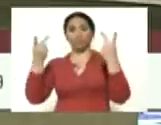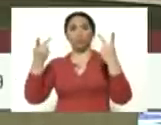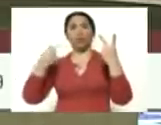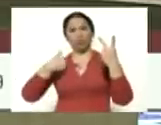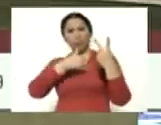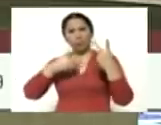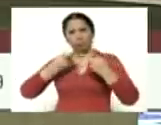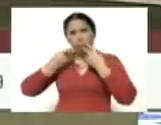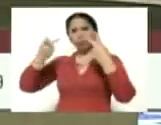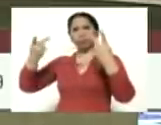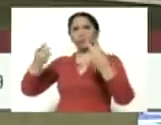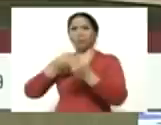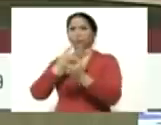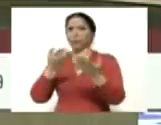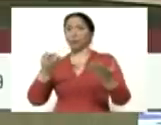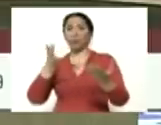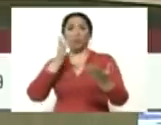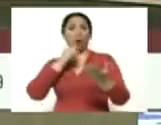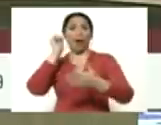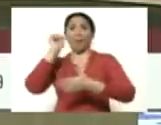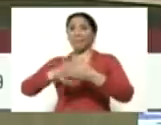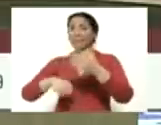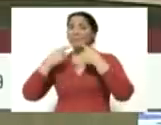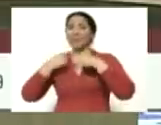con ustedes porque no tiene ningún desperdicio.